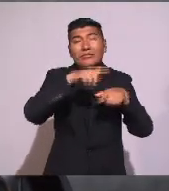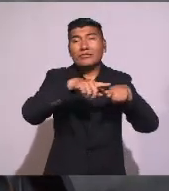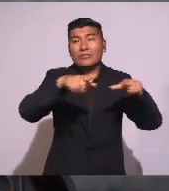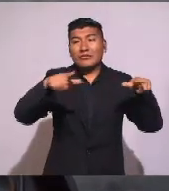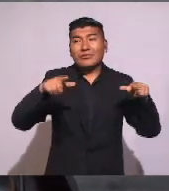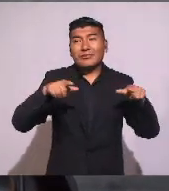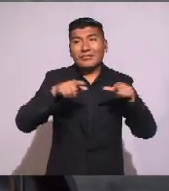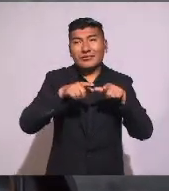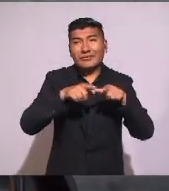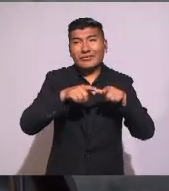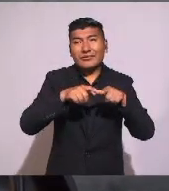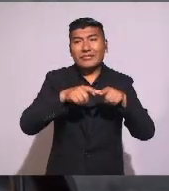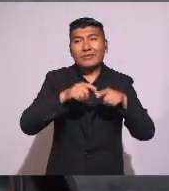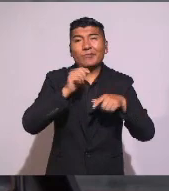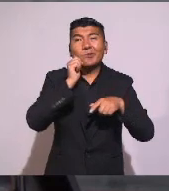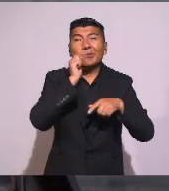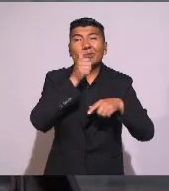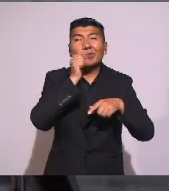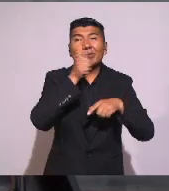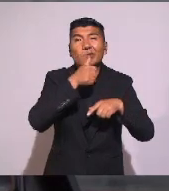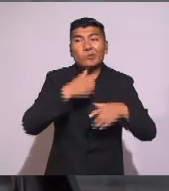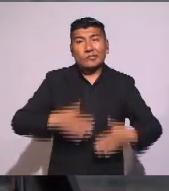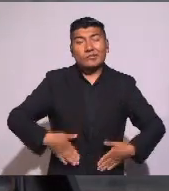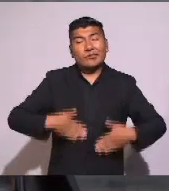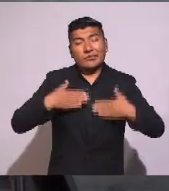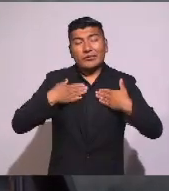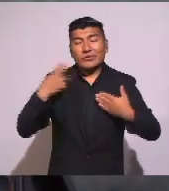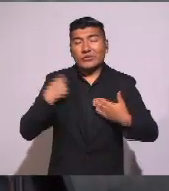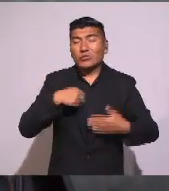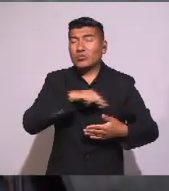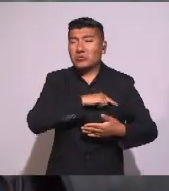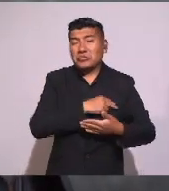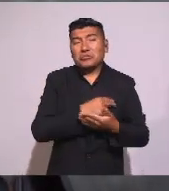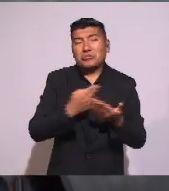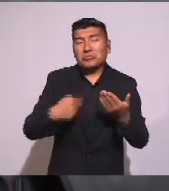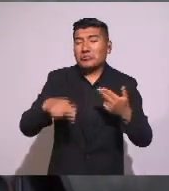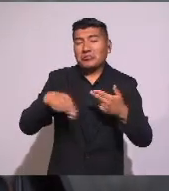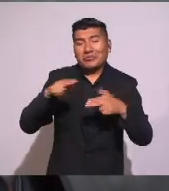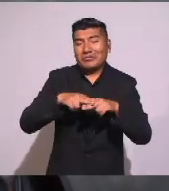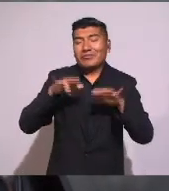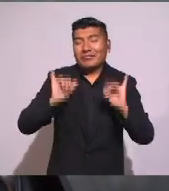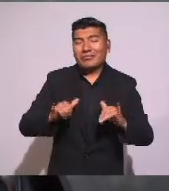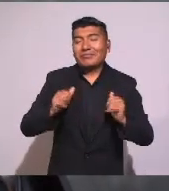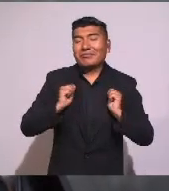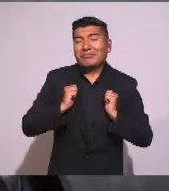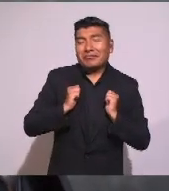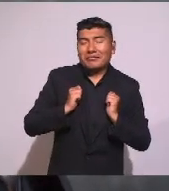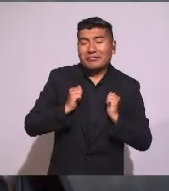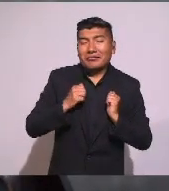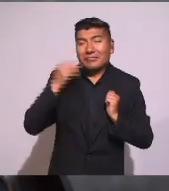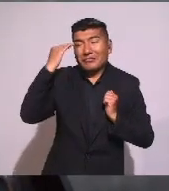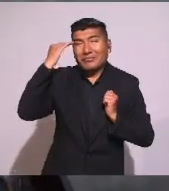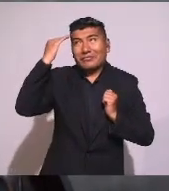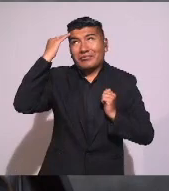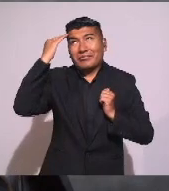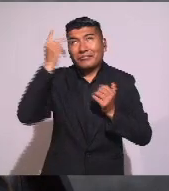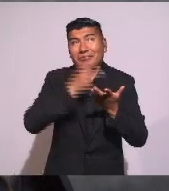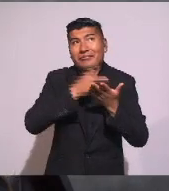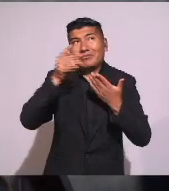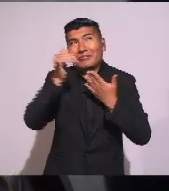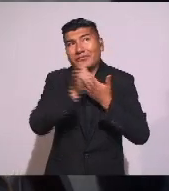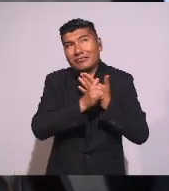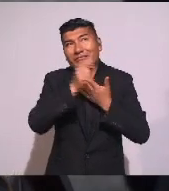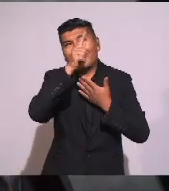salir de la rutina de la vida en la que estamos cómodamente instalados con la mente llena de proyectos y